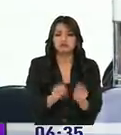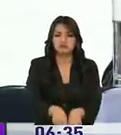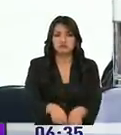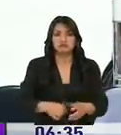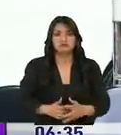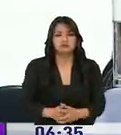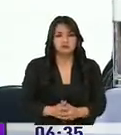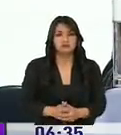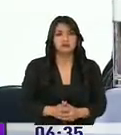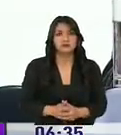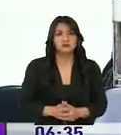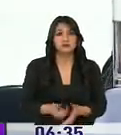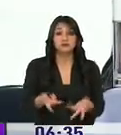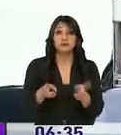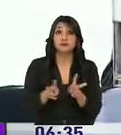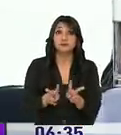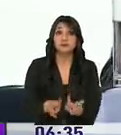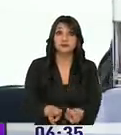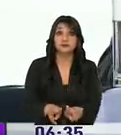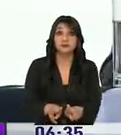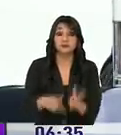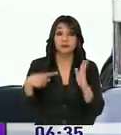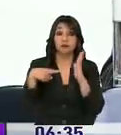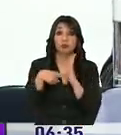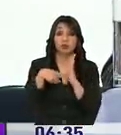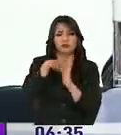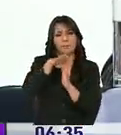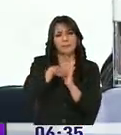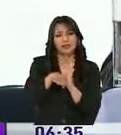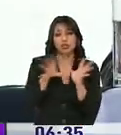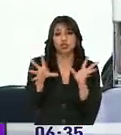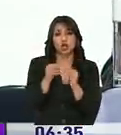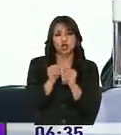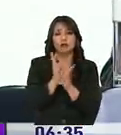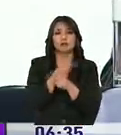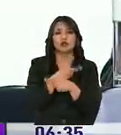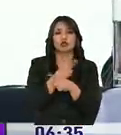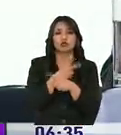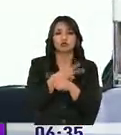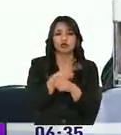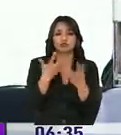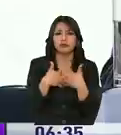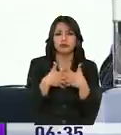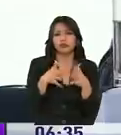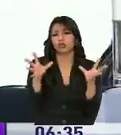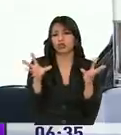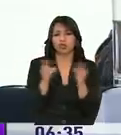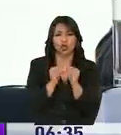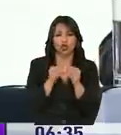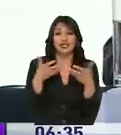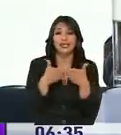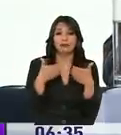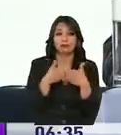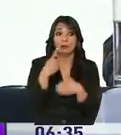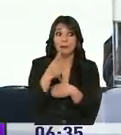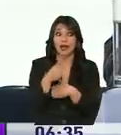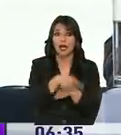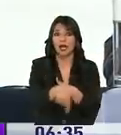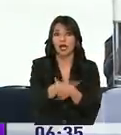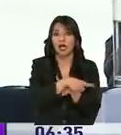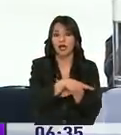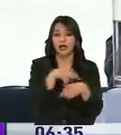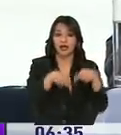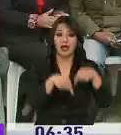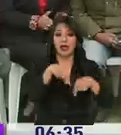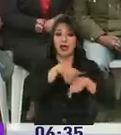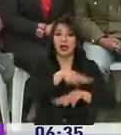rebajar los aranceles a todos los insumos, maquinarias, equipos del sector ganadero y del sector